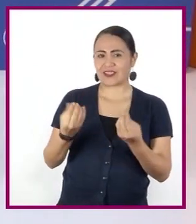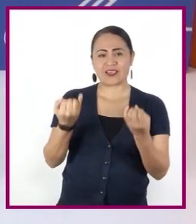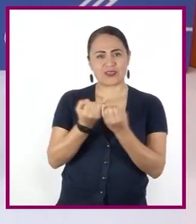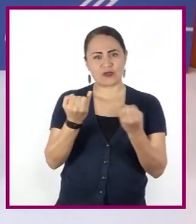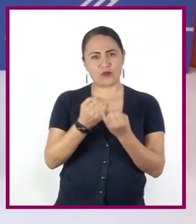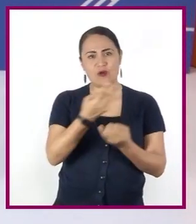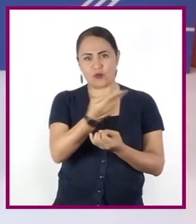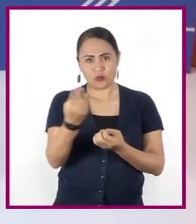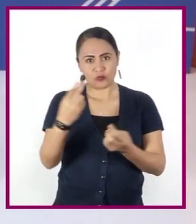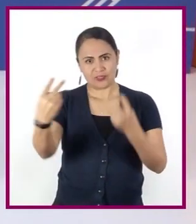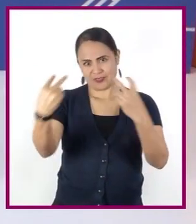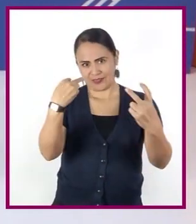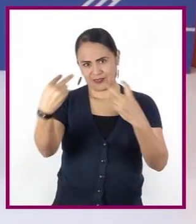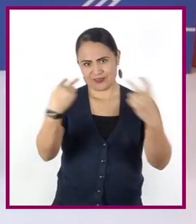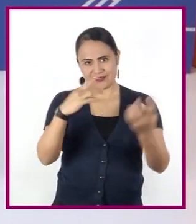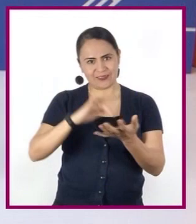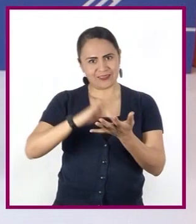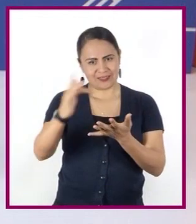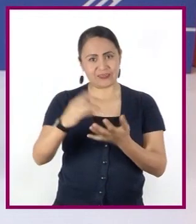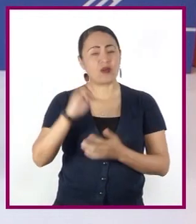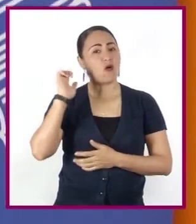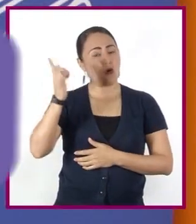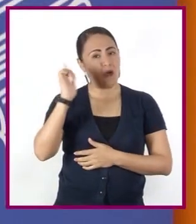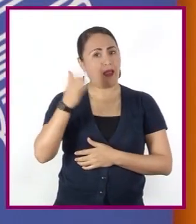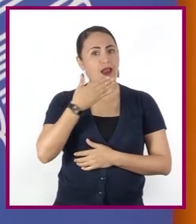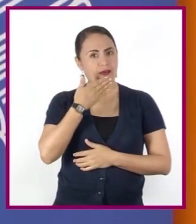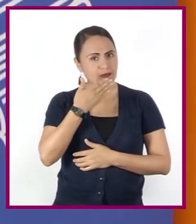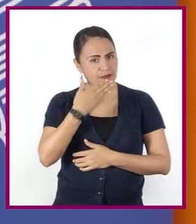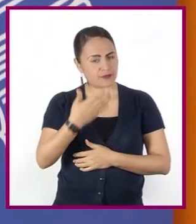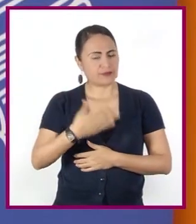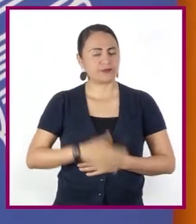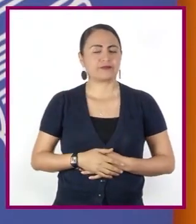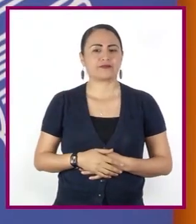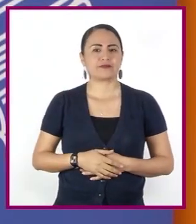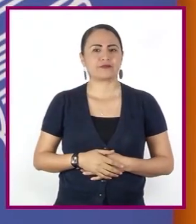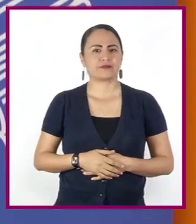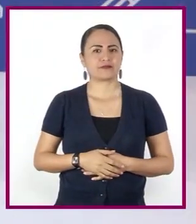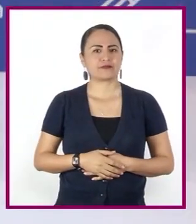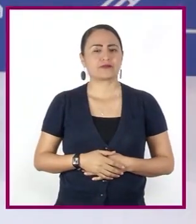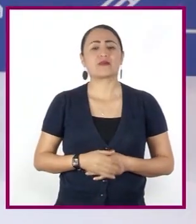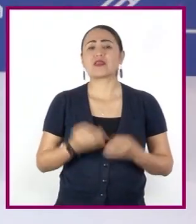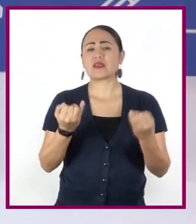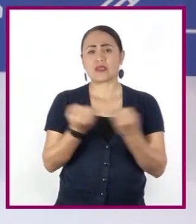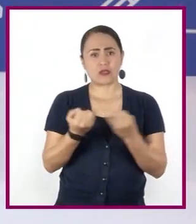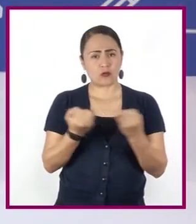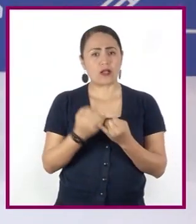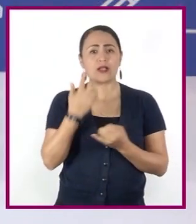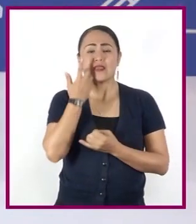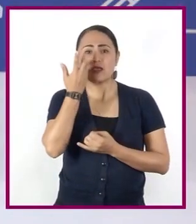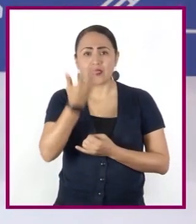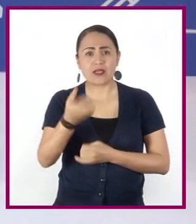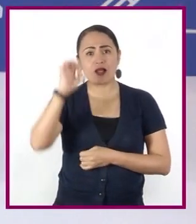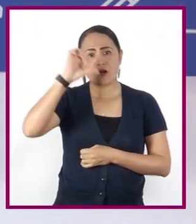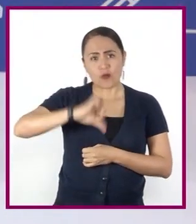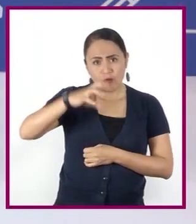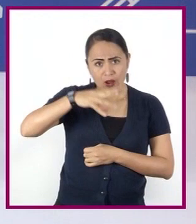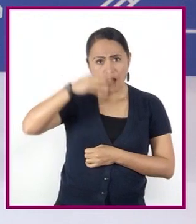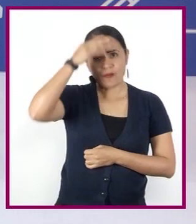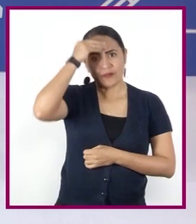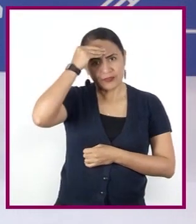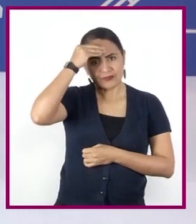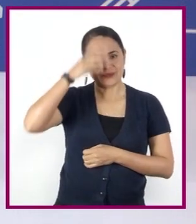por acompañarnos. Espero se encuentren muy bien. Espero que estén completamente dispuestos y preparados para el